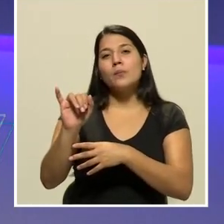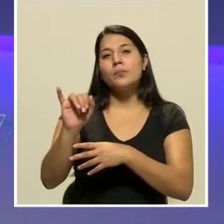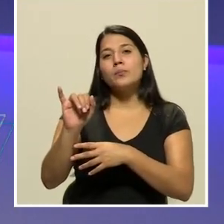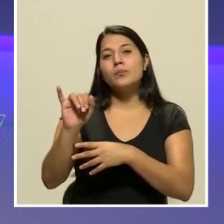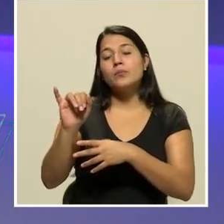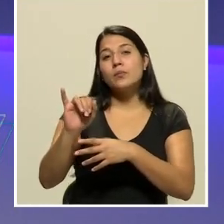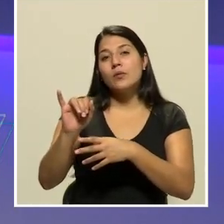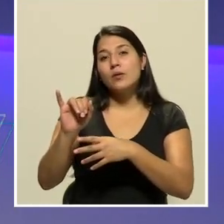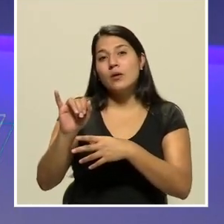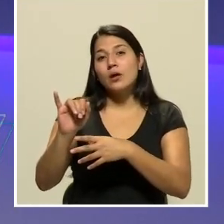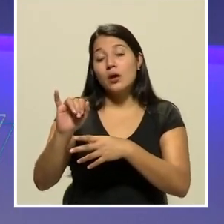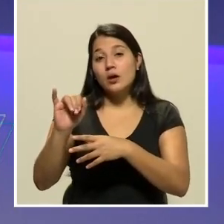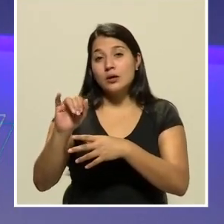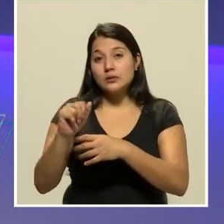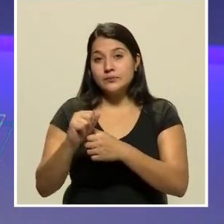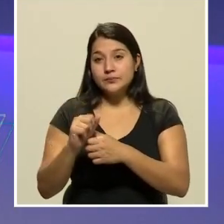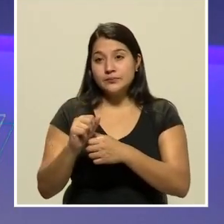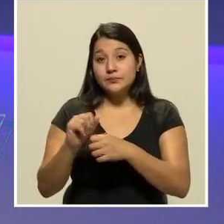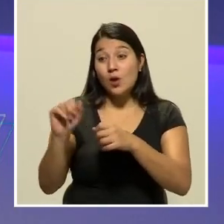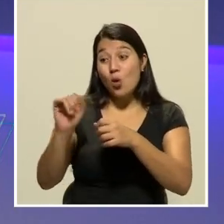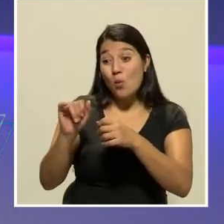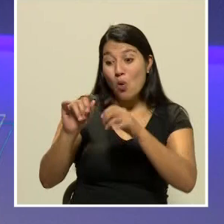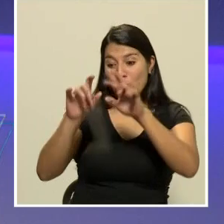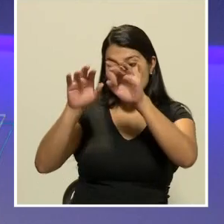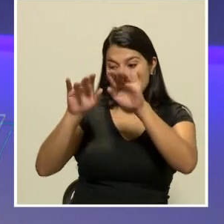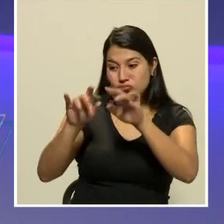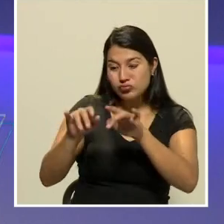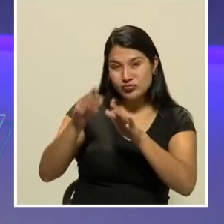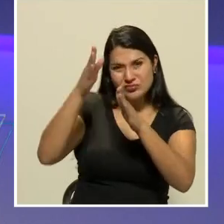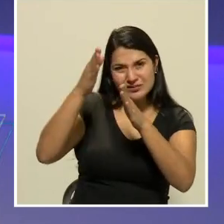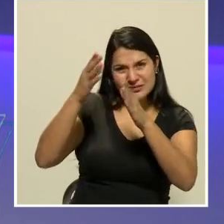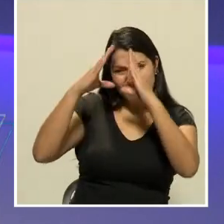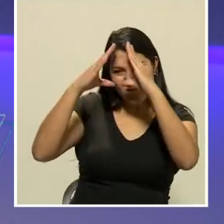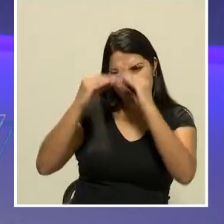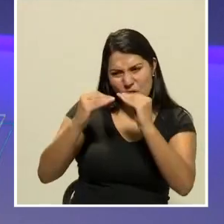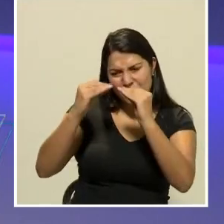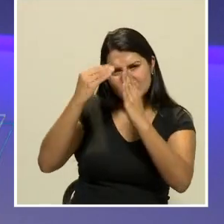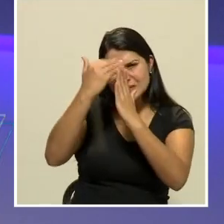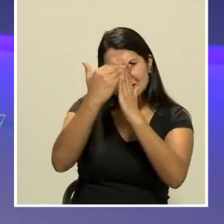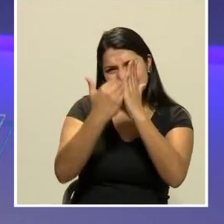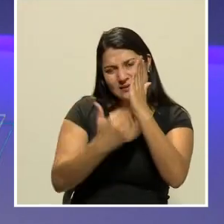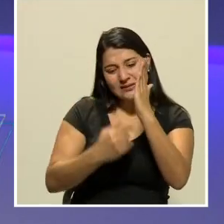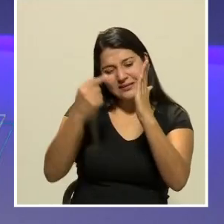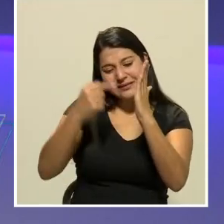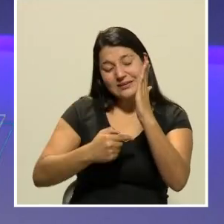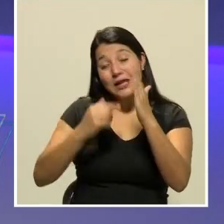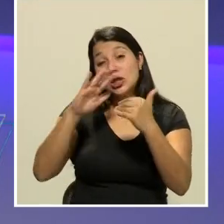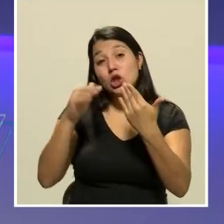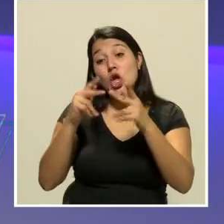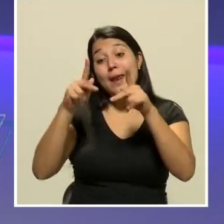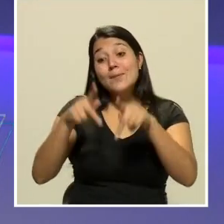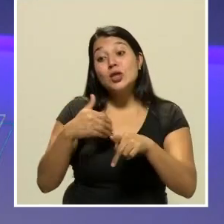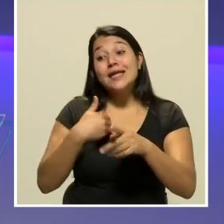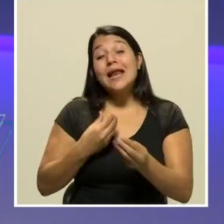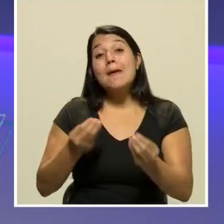las personas y hogares con mayores necesidades, puede orientar perfectamente. Es decir, tenemos los recursos